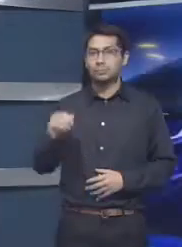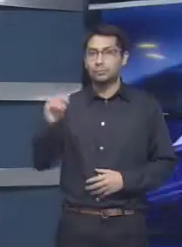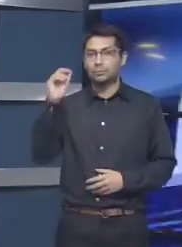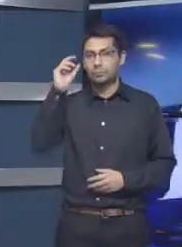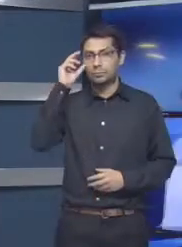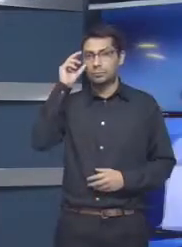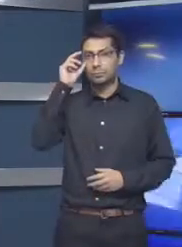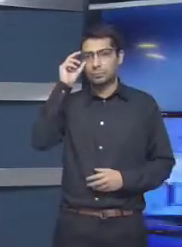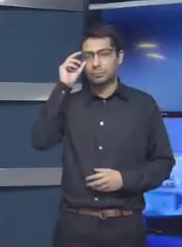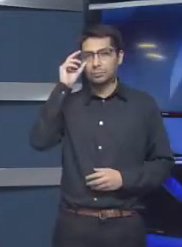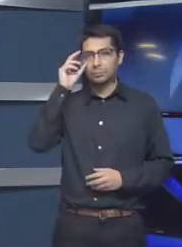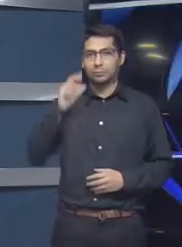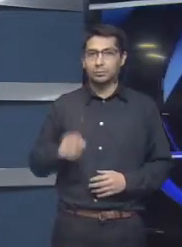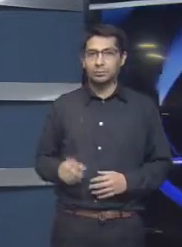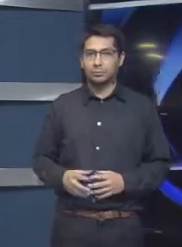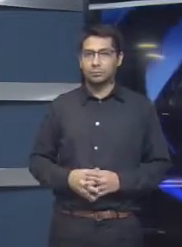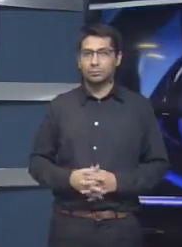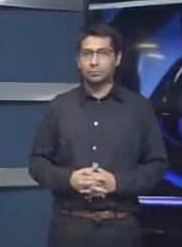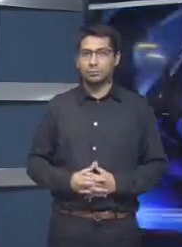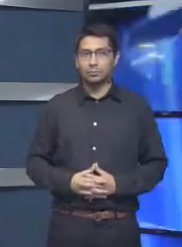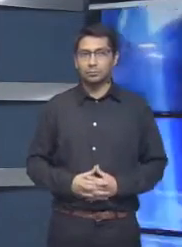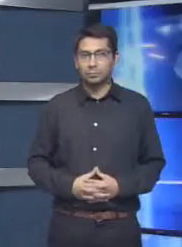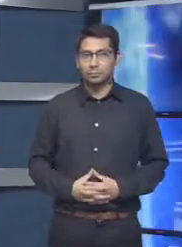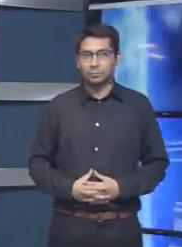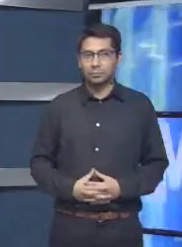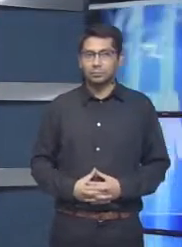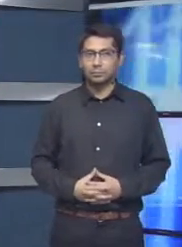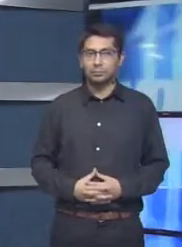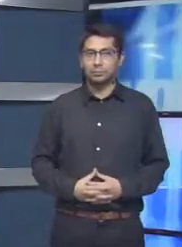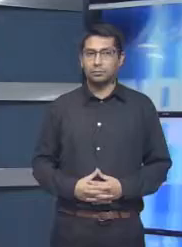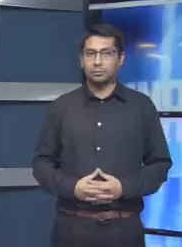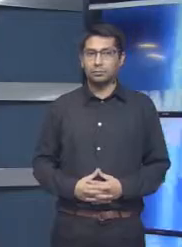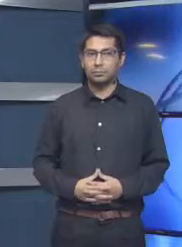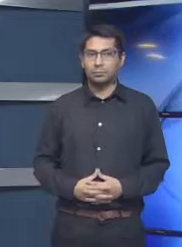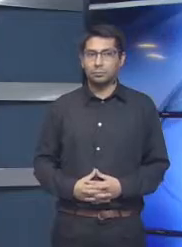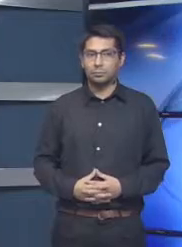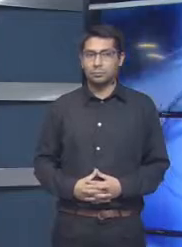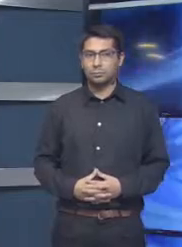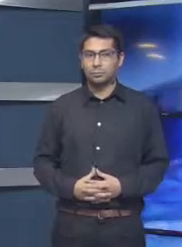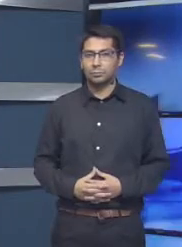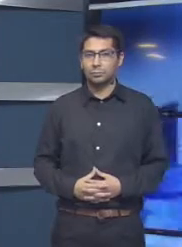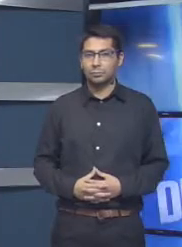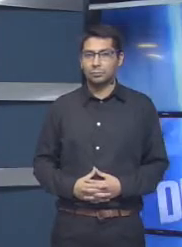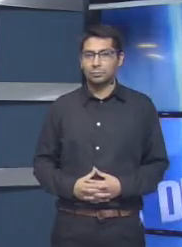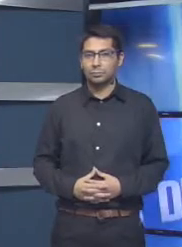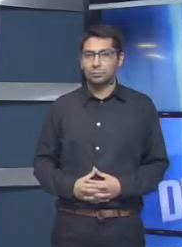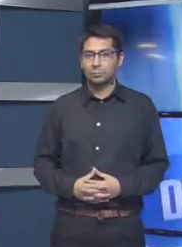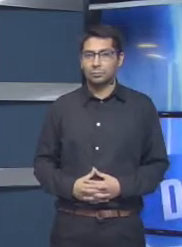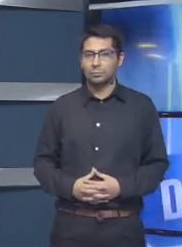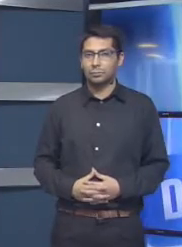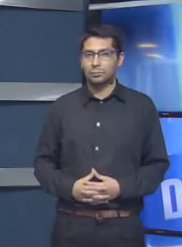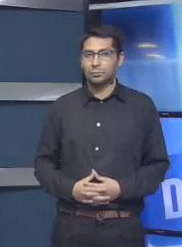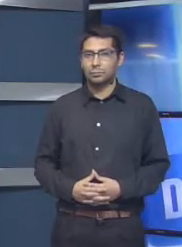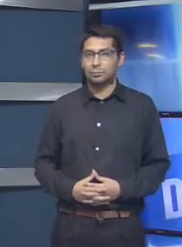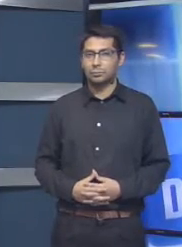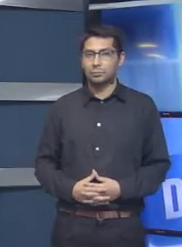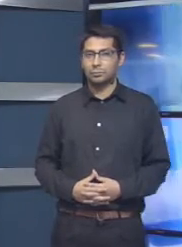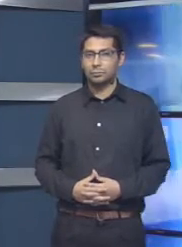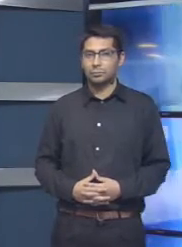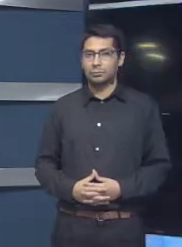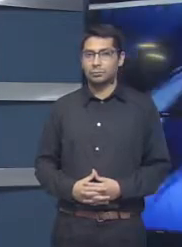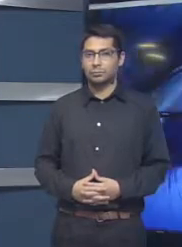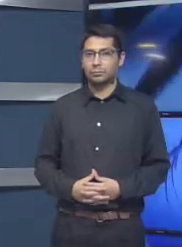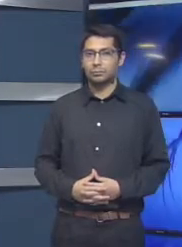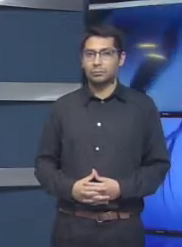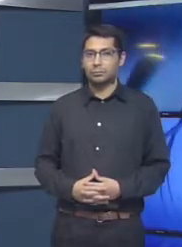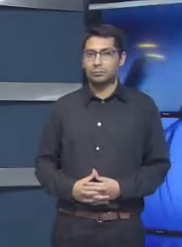bueno, hay una acción positiva. Nosotros realmente lo hemos recibido